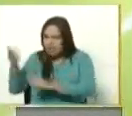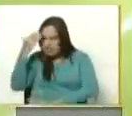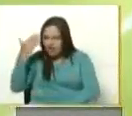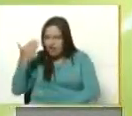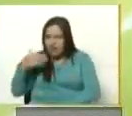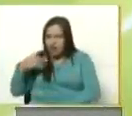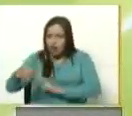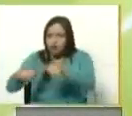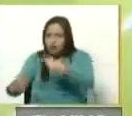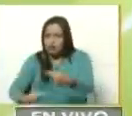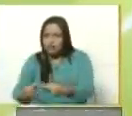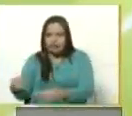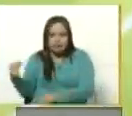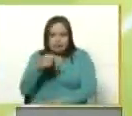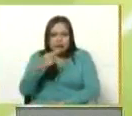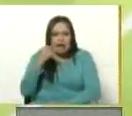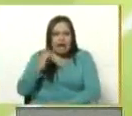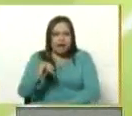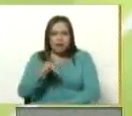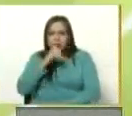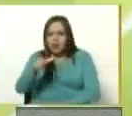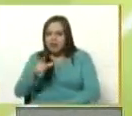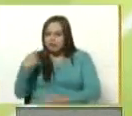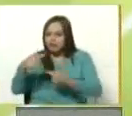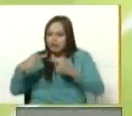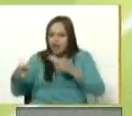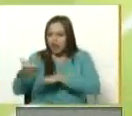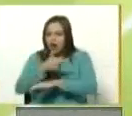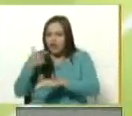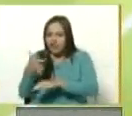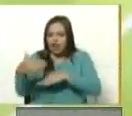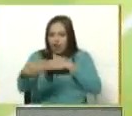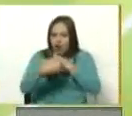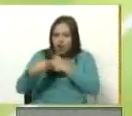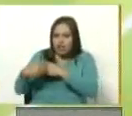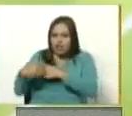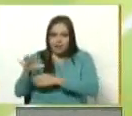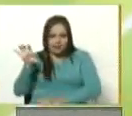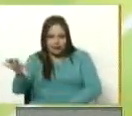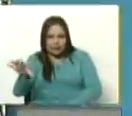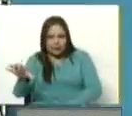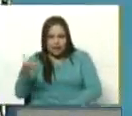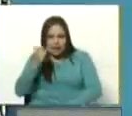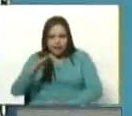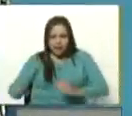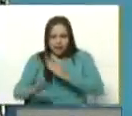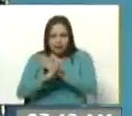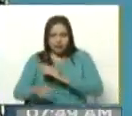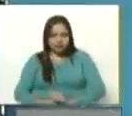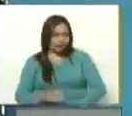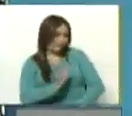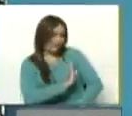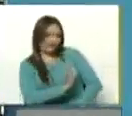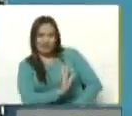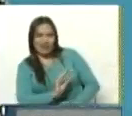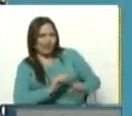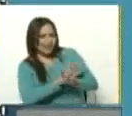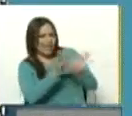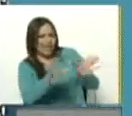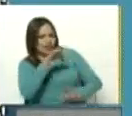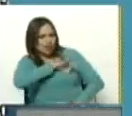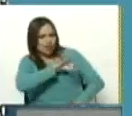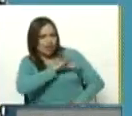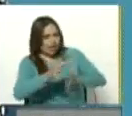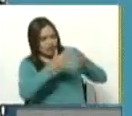hacen los diferentes gobiernos estadounidenses a estas naciones. para nada está clara la sociedad